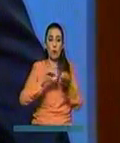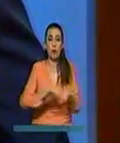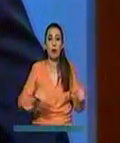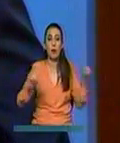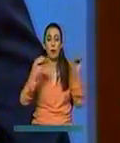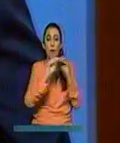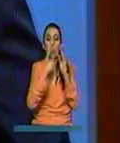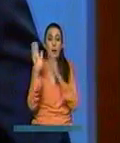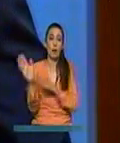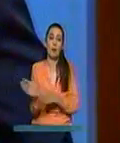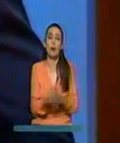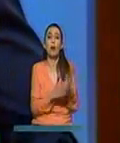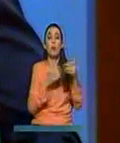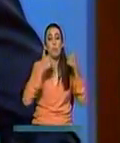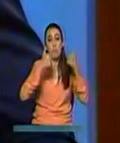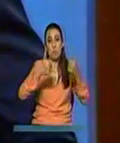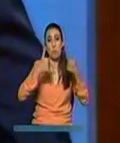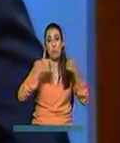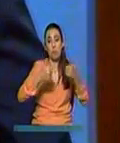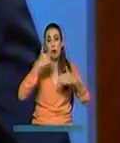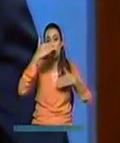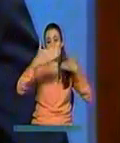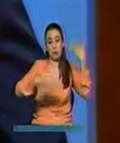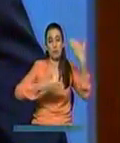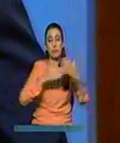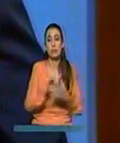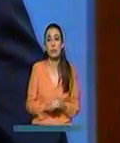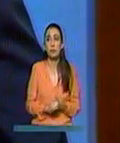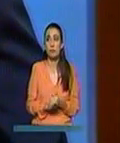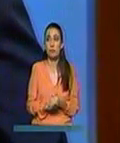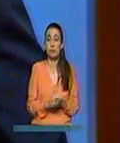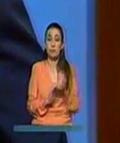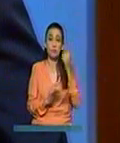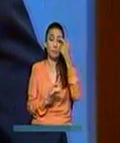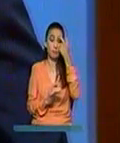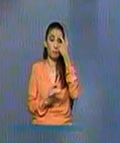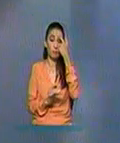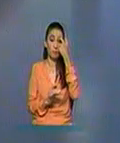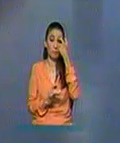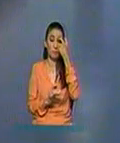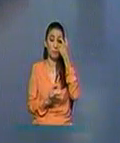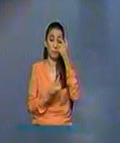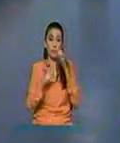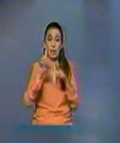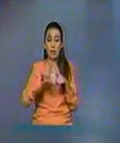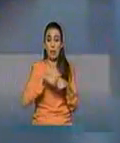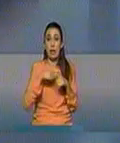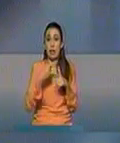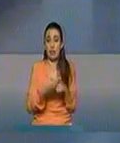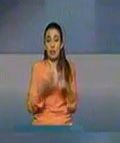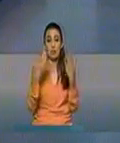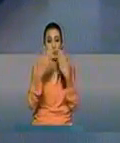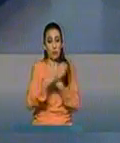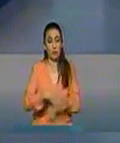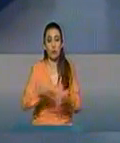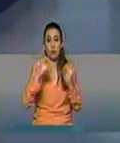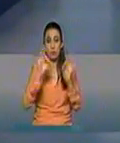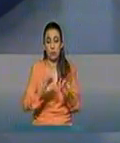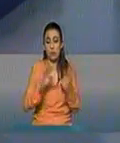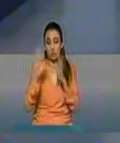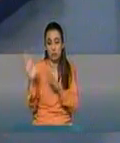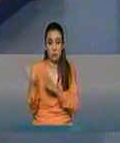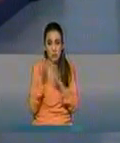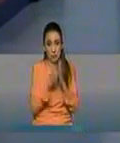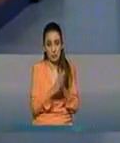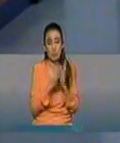que puede ser muy buena, pero es otro tipo de cerveza. Claro. Entonces, sí nos hemos colaborado entre nosotros y por eso el gremio